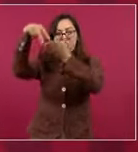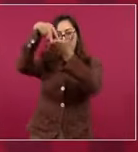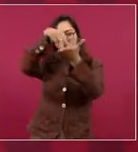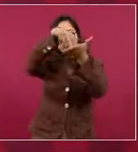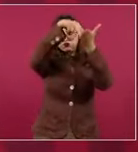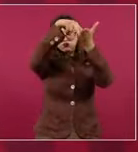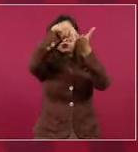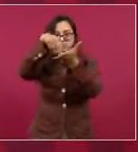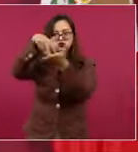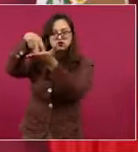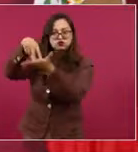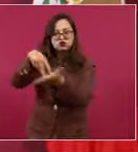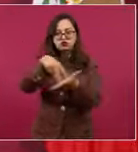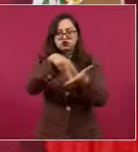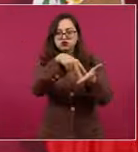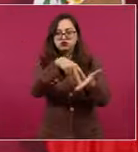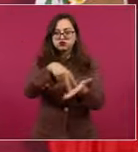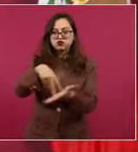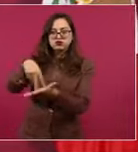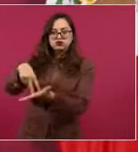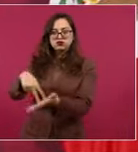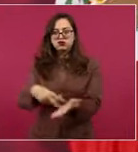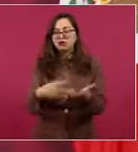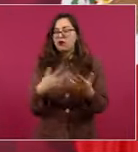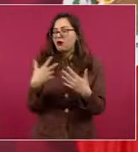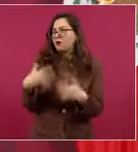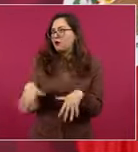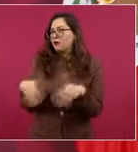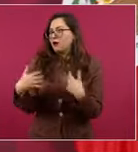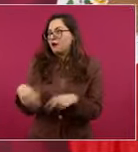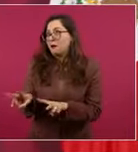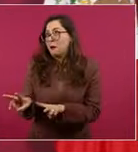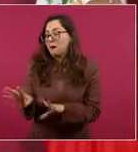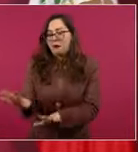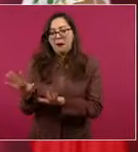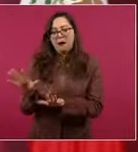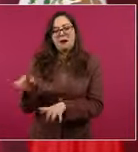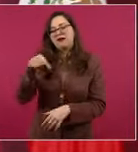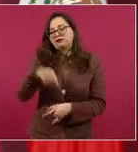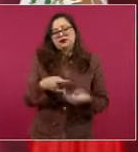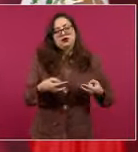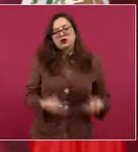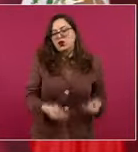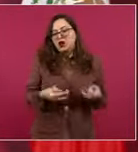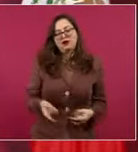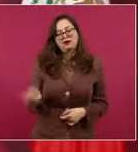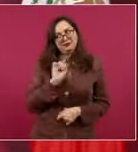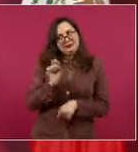volando una palmera, y pues eso sí no se puede acá, pero